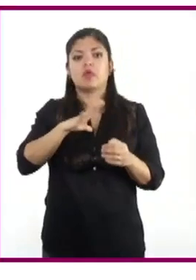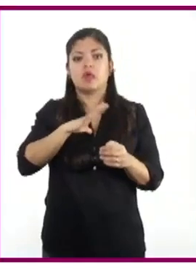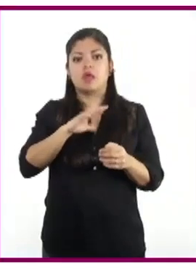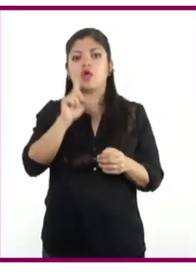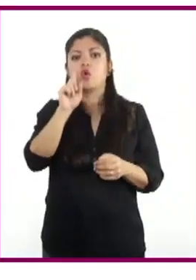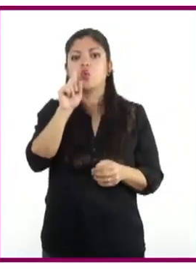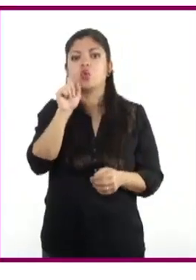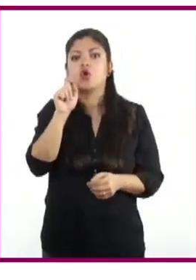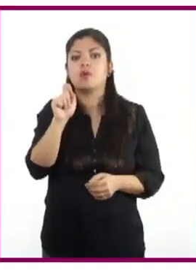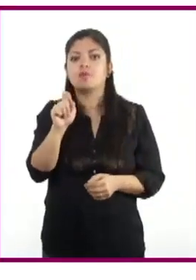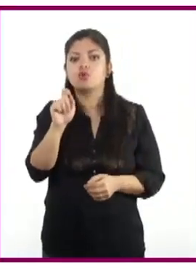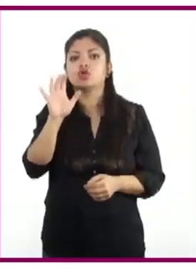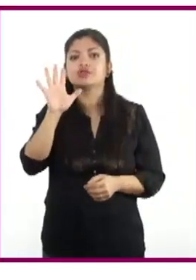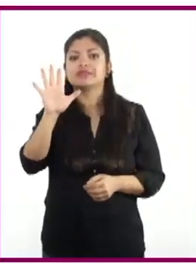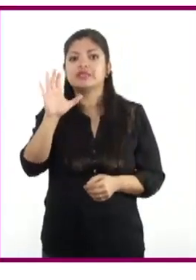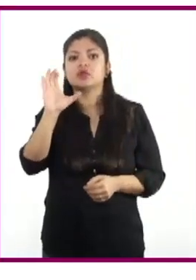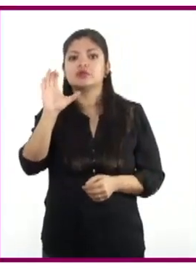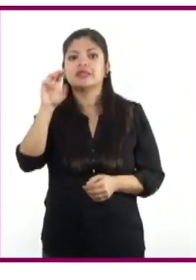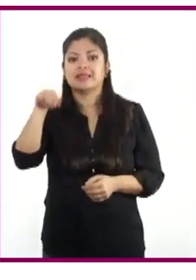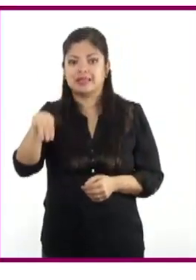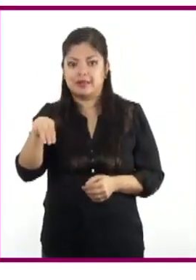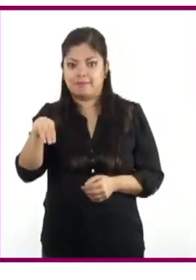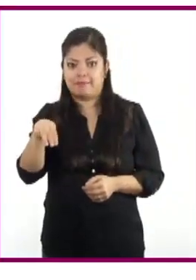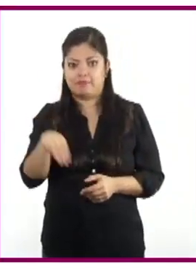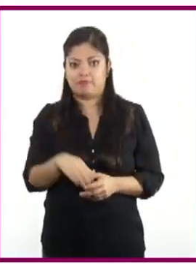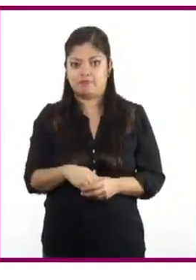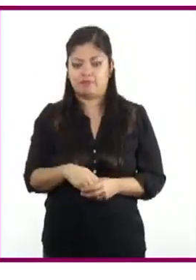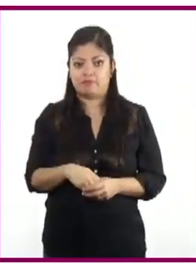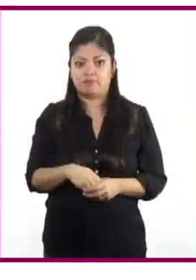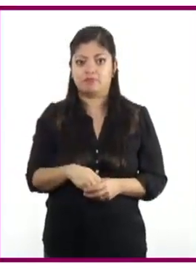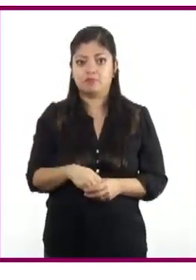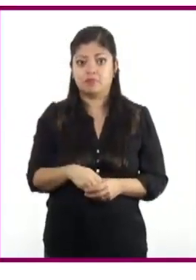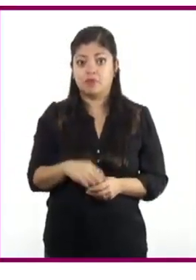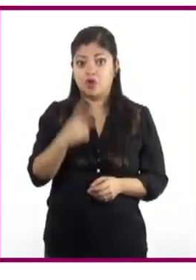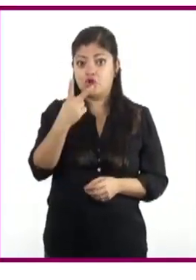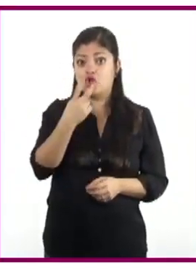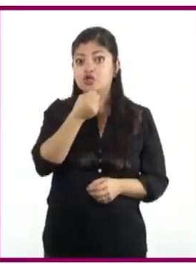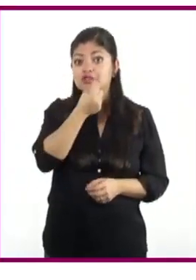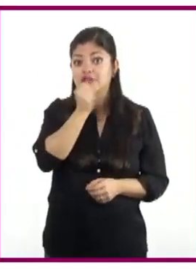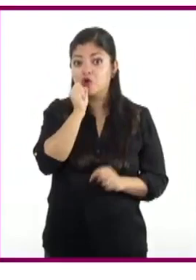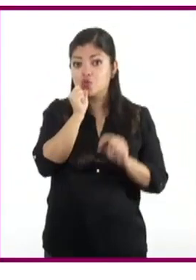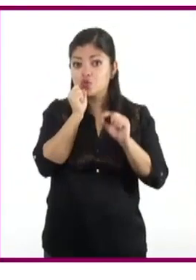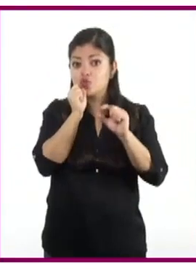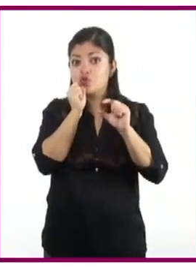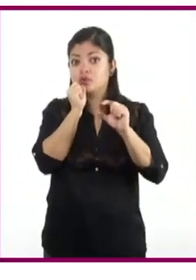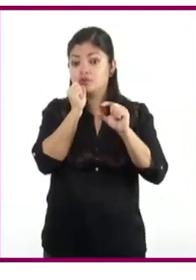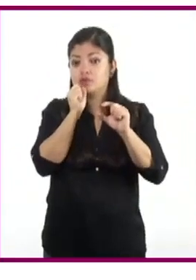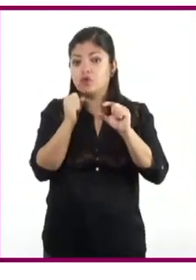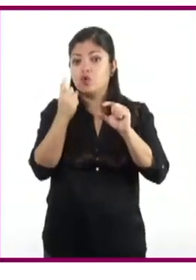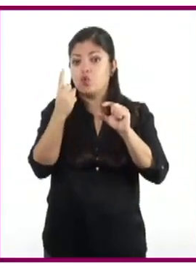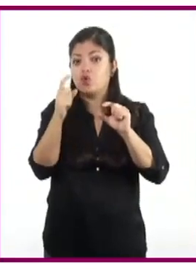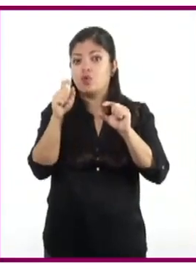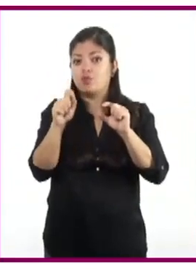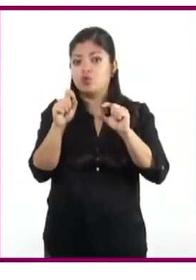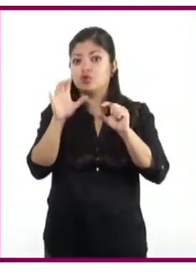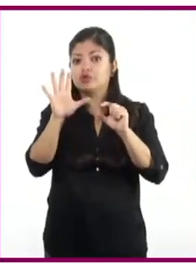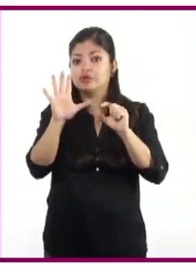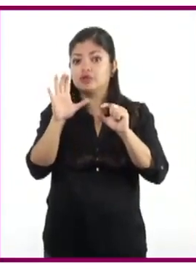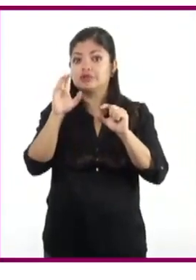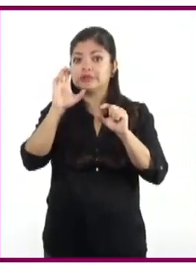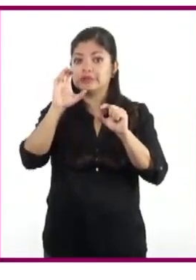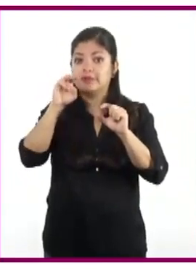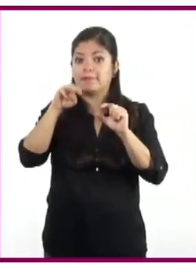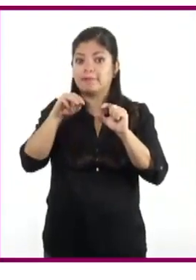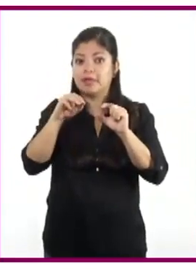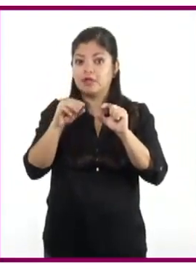de 1.5 centímetros. En 2 segundos se tiene a 1.5